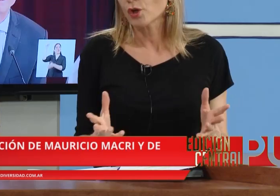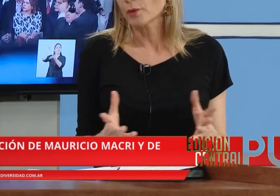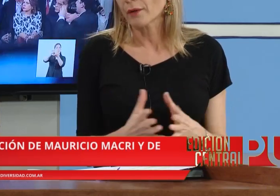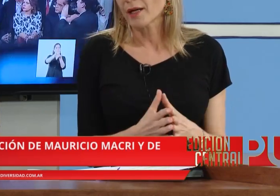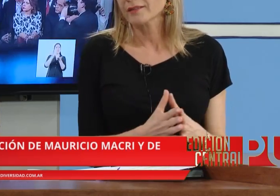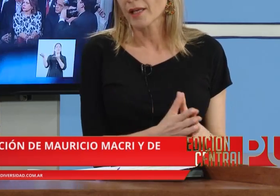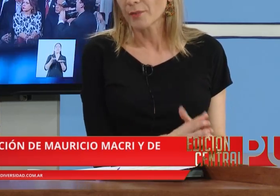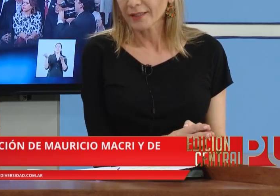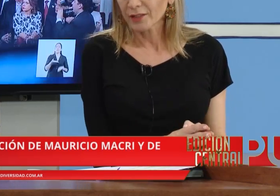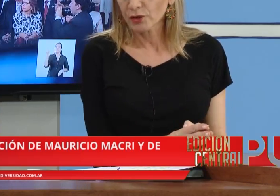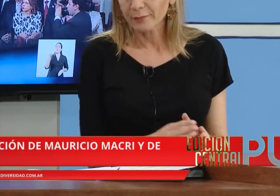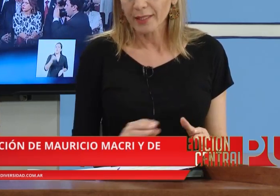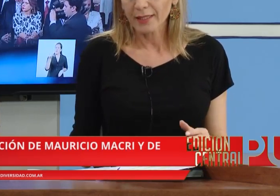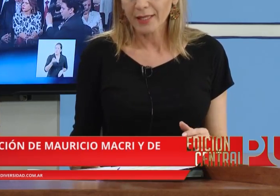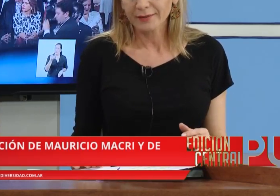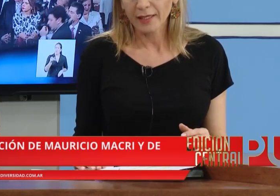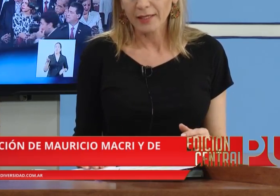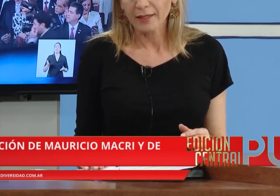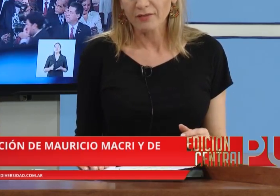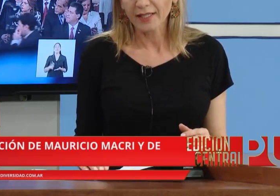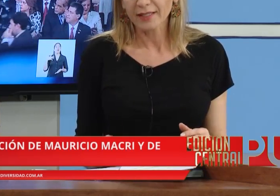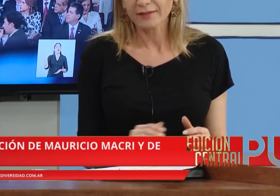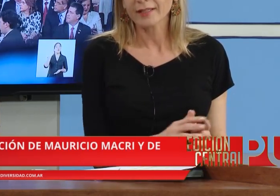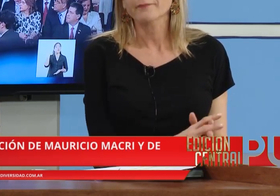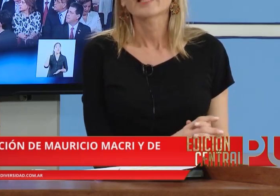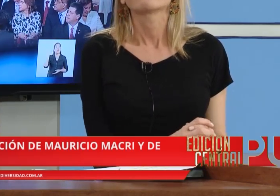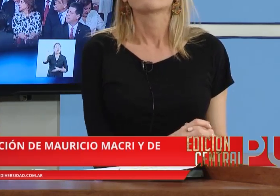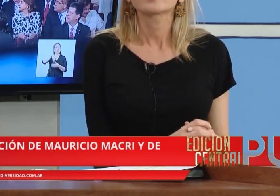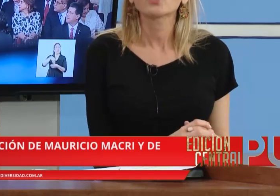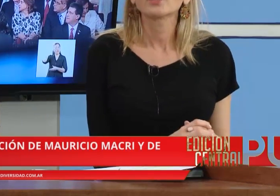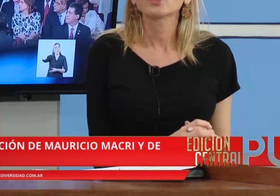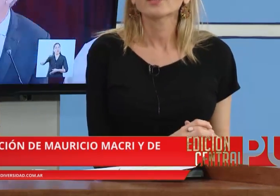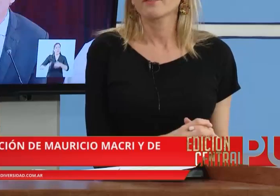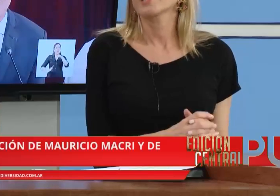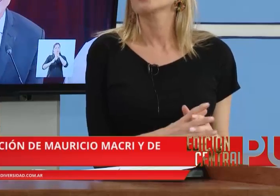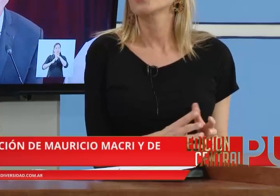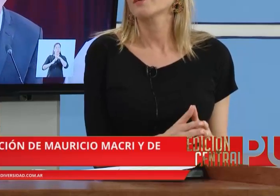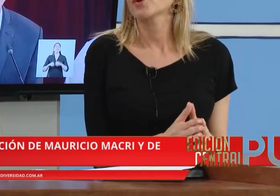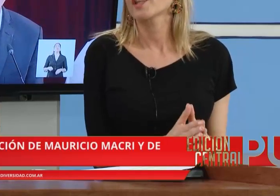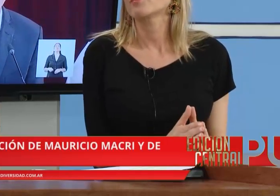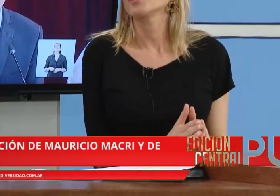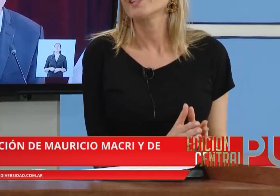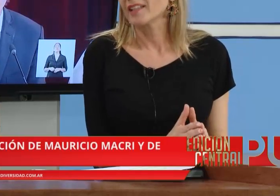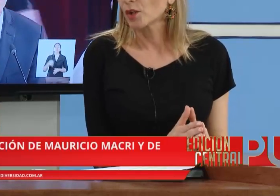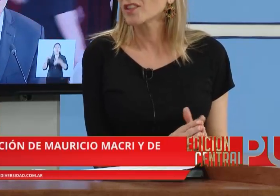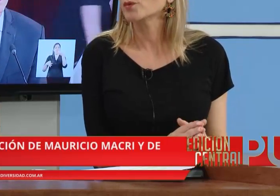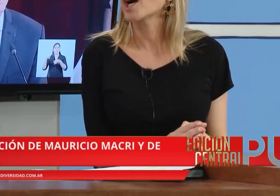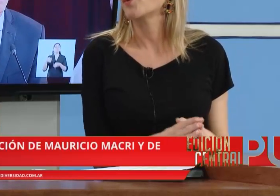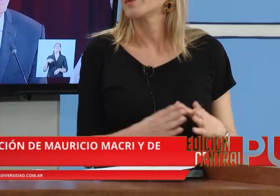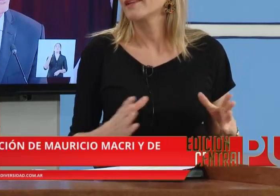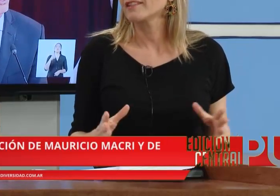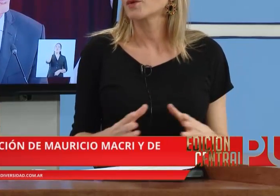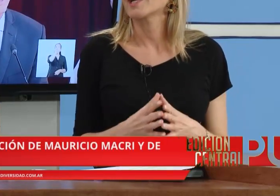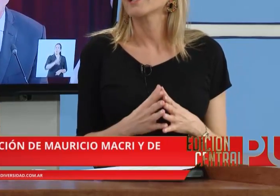ahí vos como que vas marcando también las diferencias. También cuando se refiere al concepto de política, no es